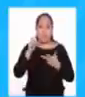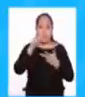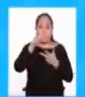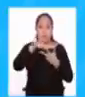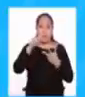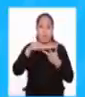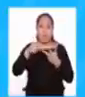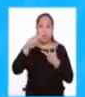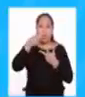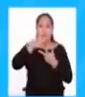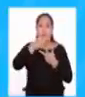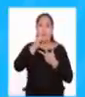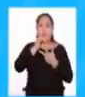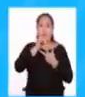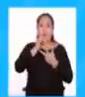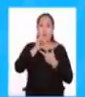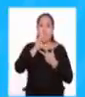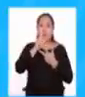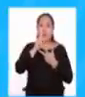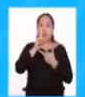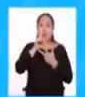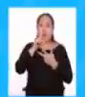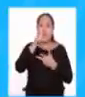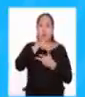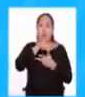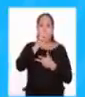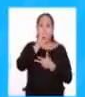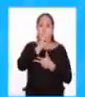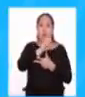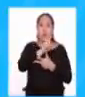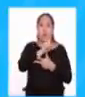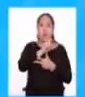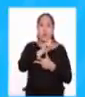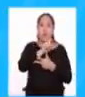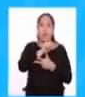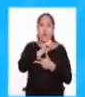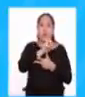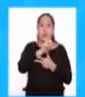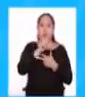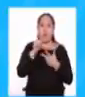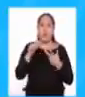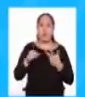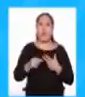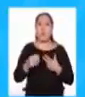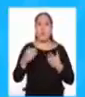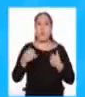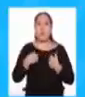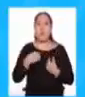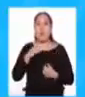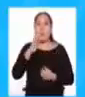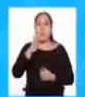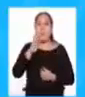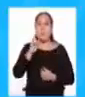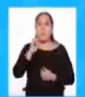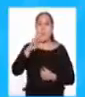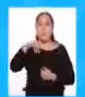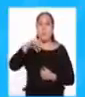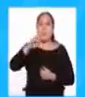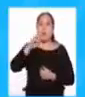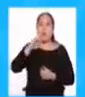de hidrógeno y 1 de oxígeno. Posee bipolaridad, es decir,